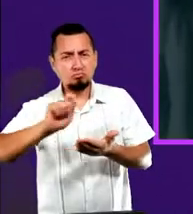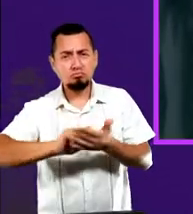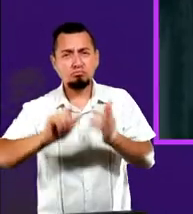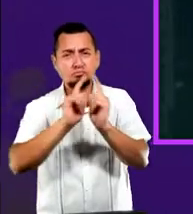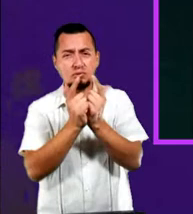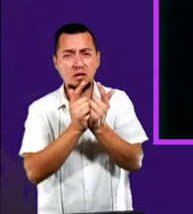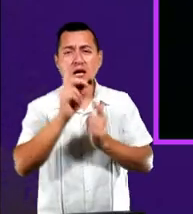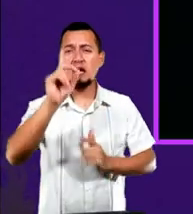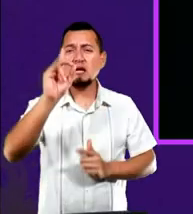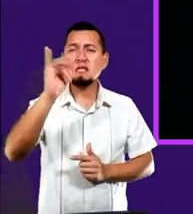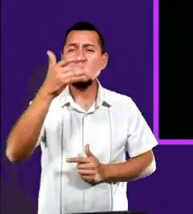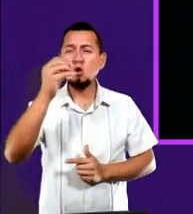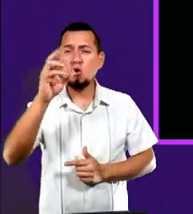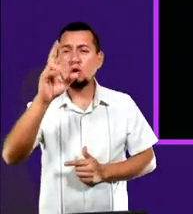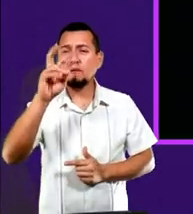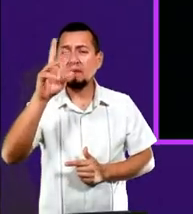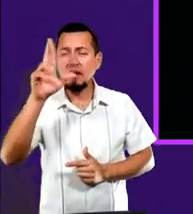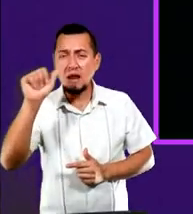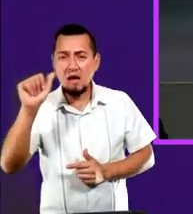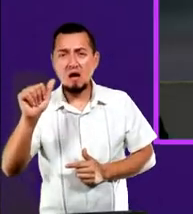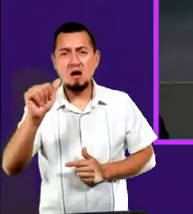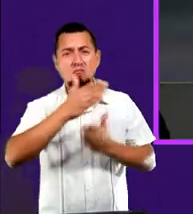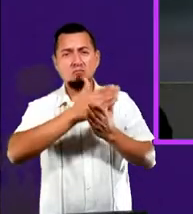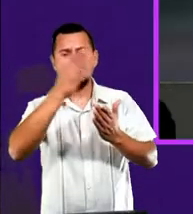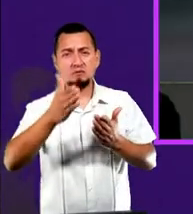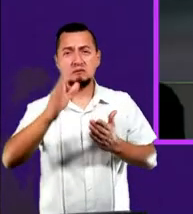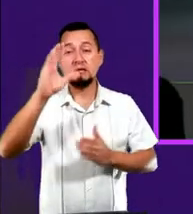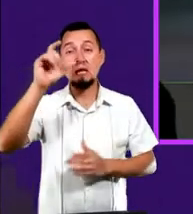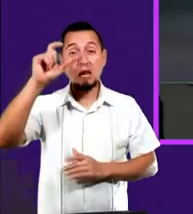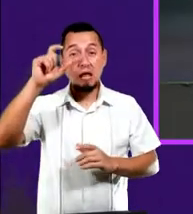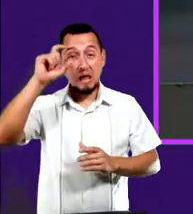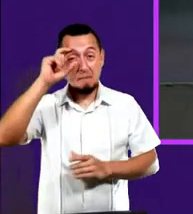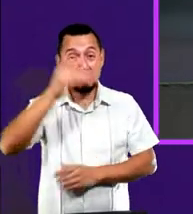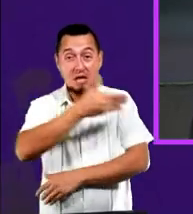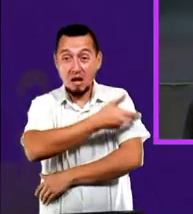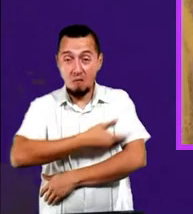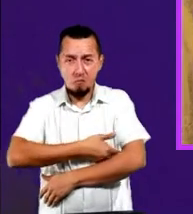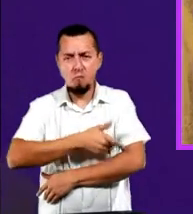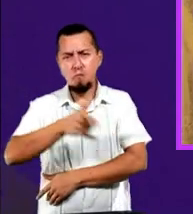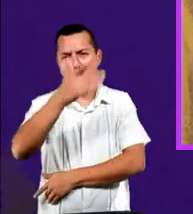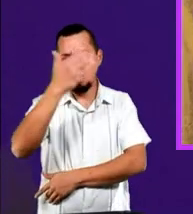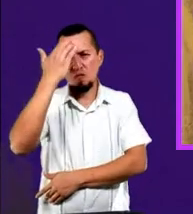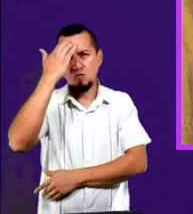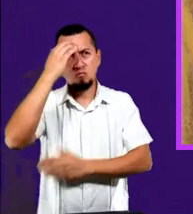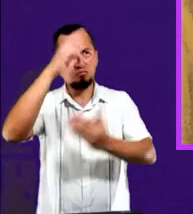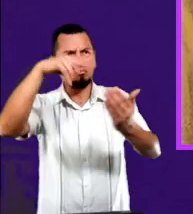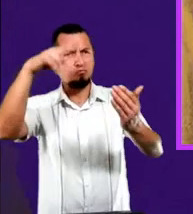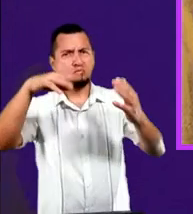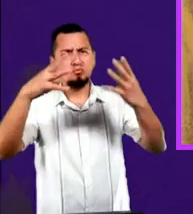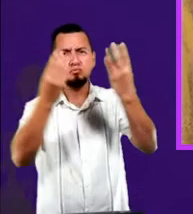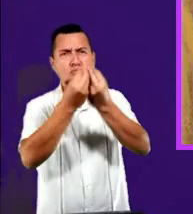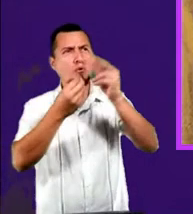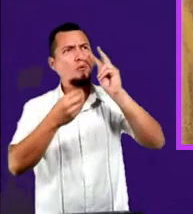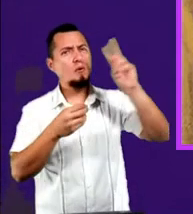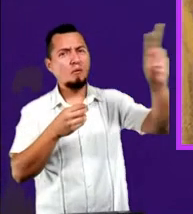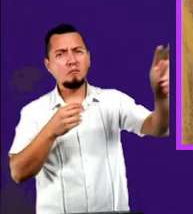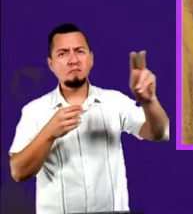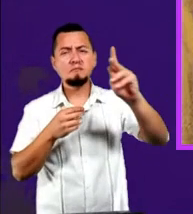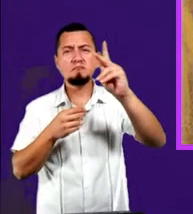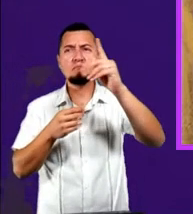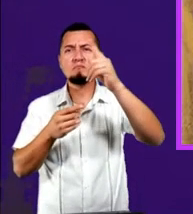Clemente Orozco, que ustedes lo han visto, los murales de Palacio, del Paraninfo y sobre todo la